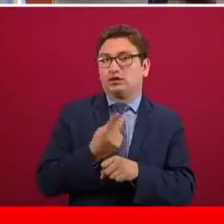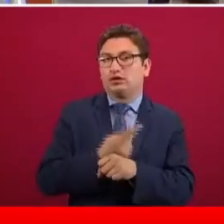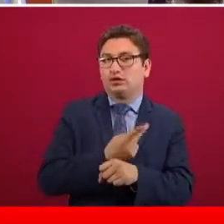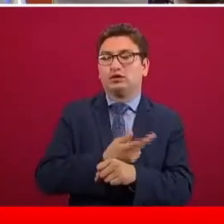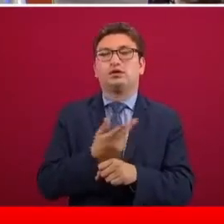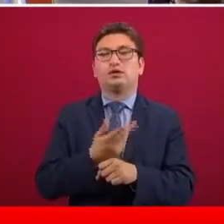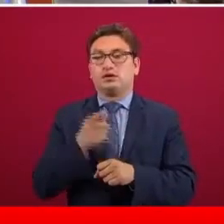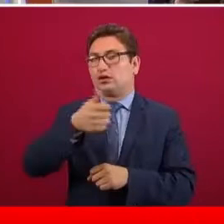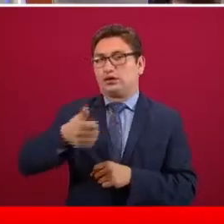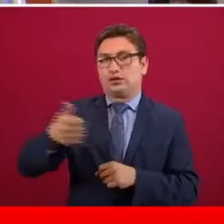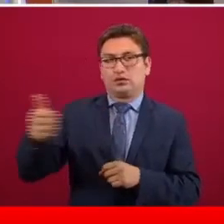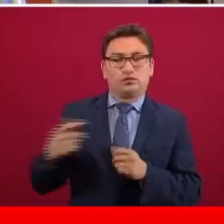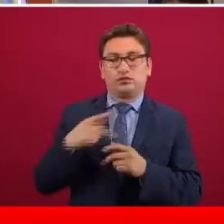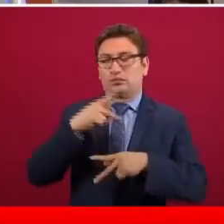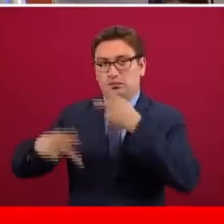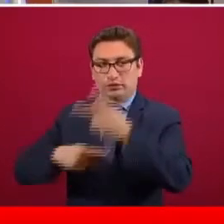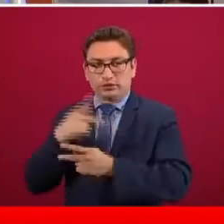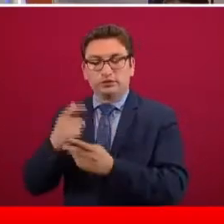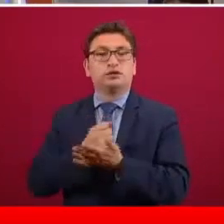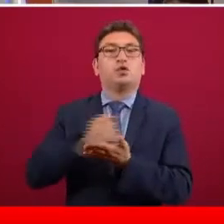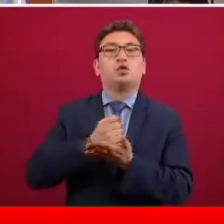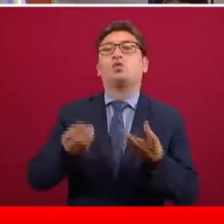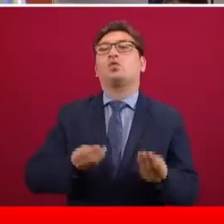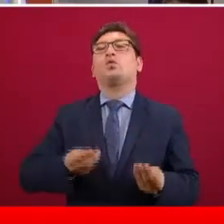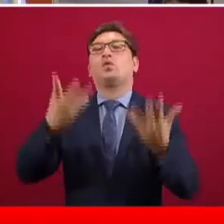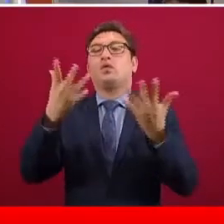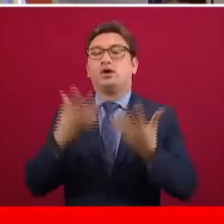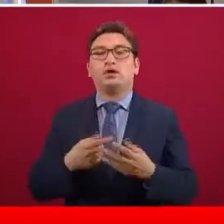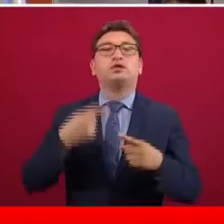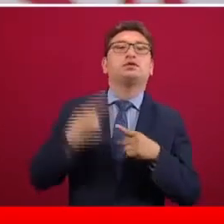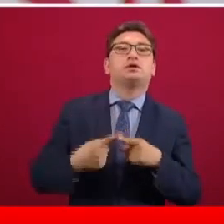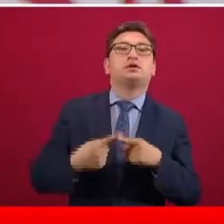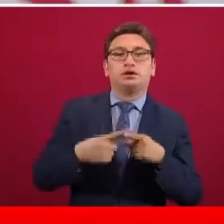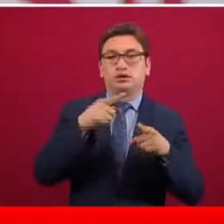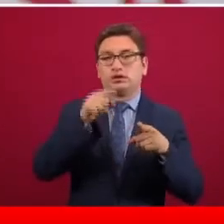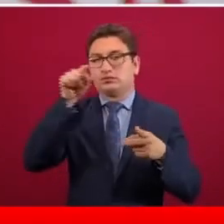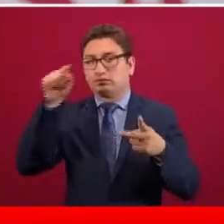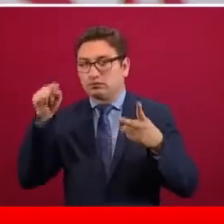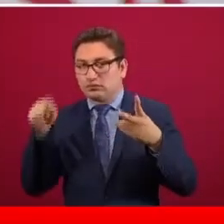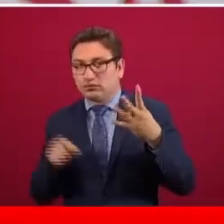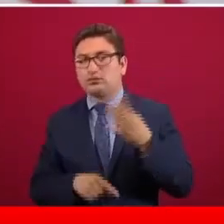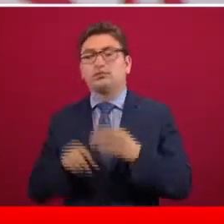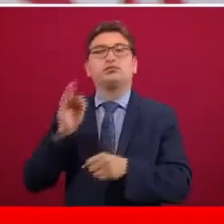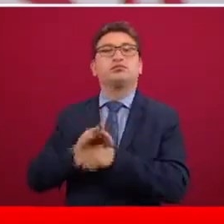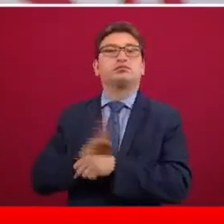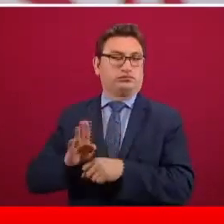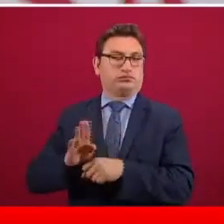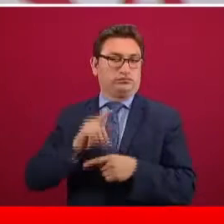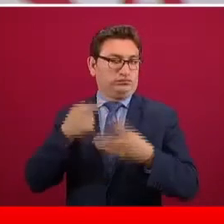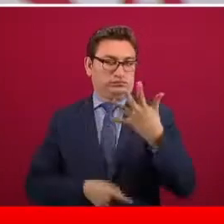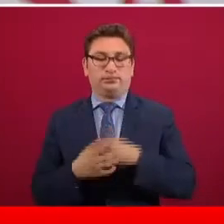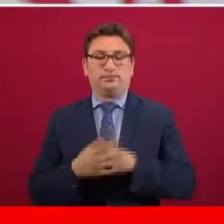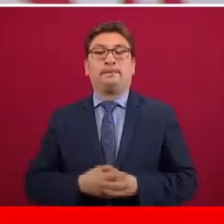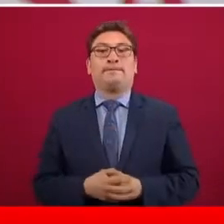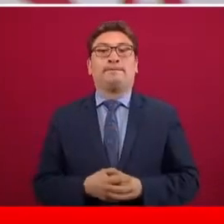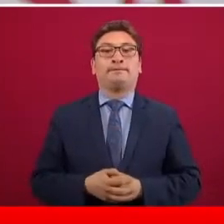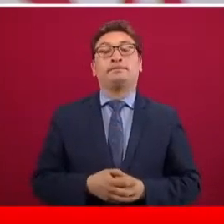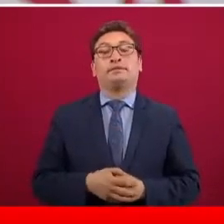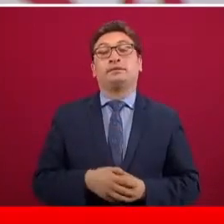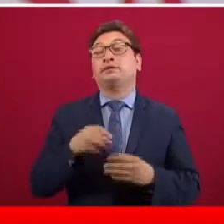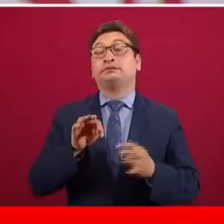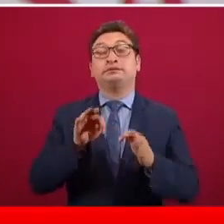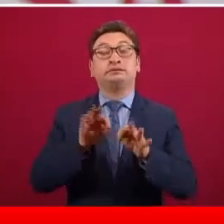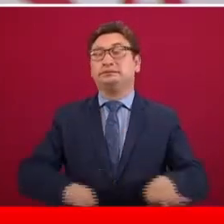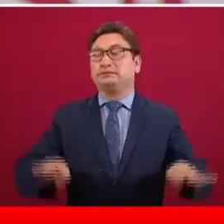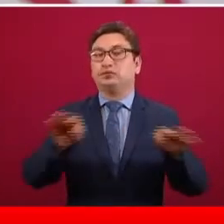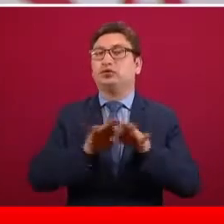los créditos cuánto se generaron y a quienes han sido beneficiarios un asunto que es importante